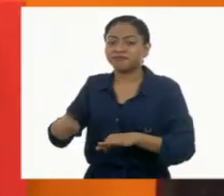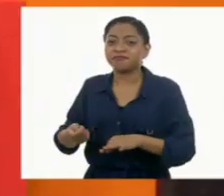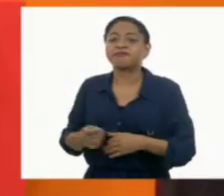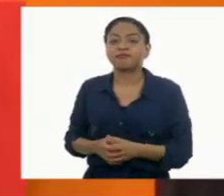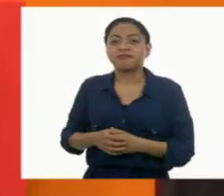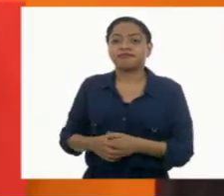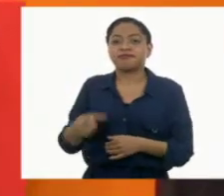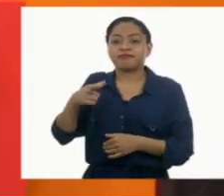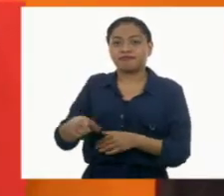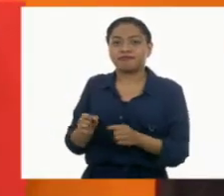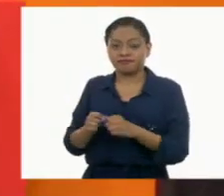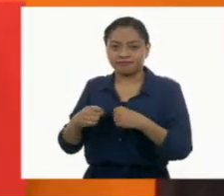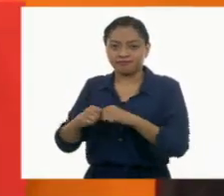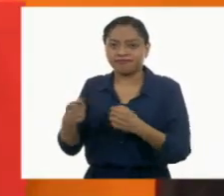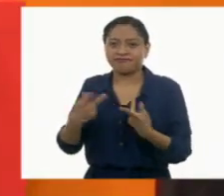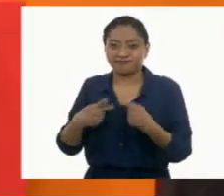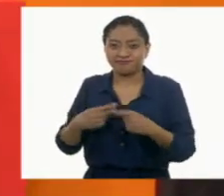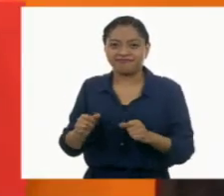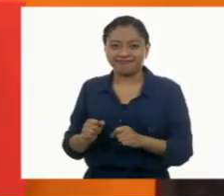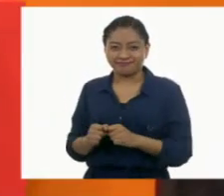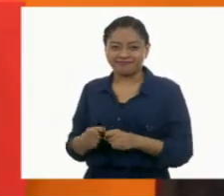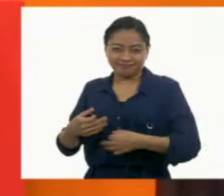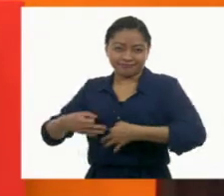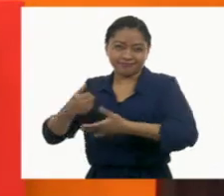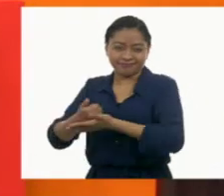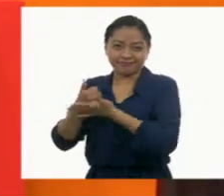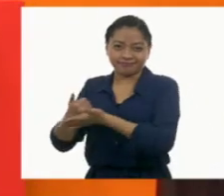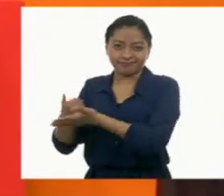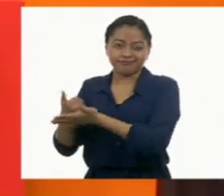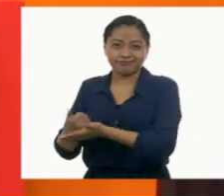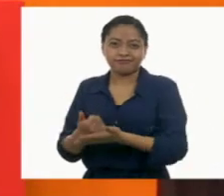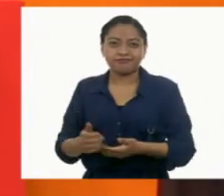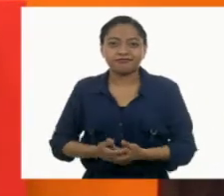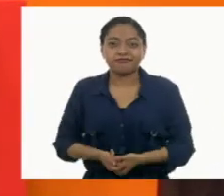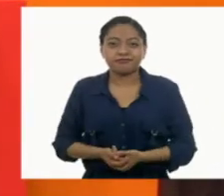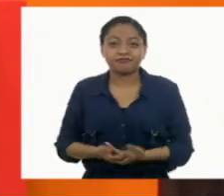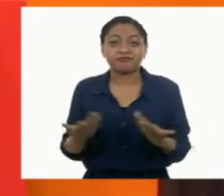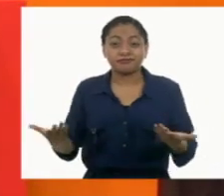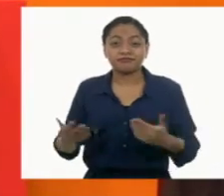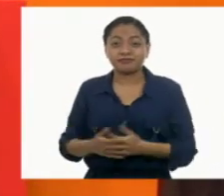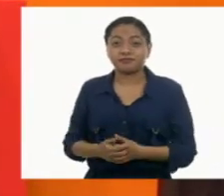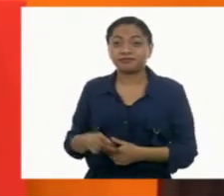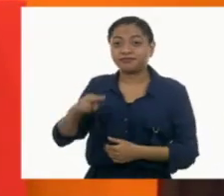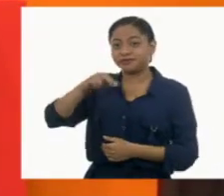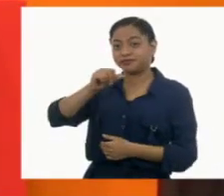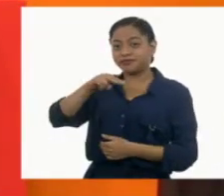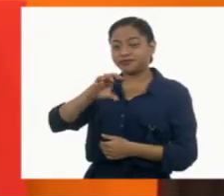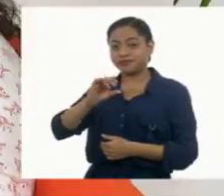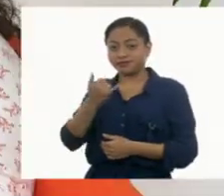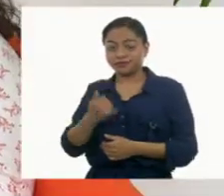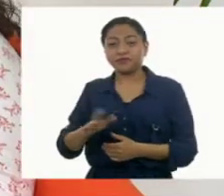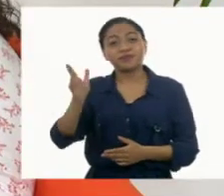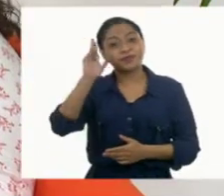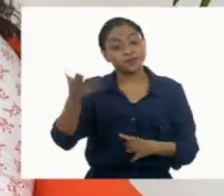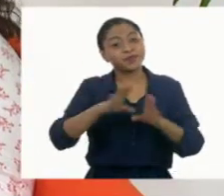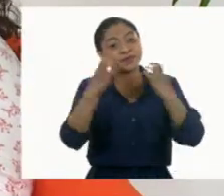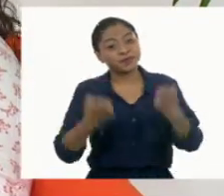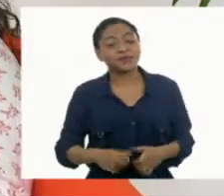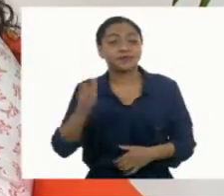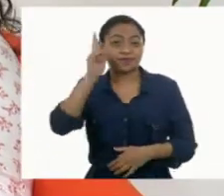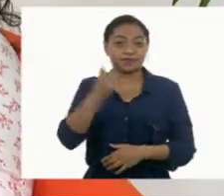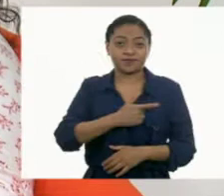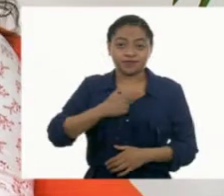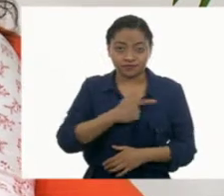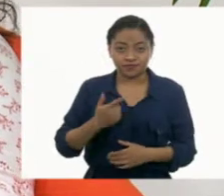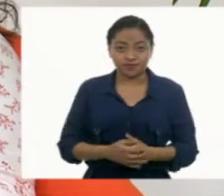civil. Ok, muchas gracias. Y también está con nosotros Nancy Calderón. Bienvenida, Nancy. Hola, Adriana, ¿qué tal? Hola, mucho